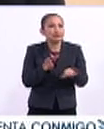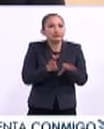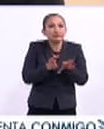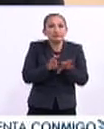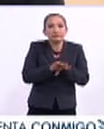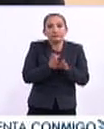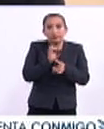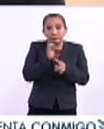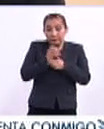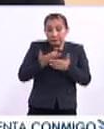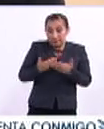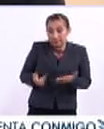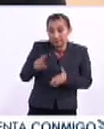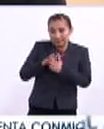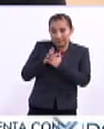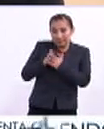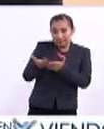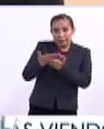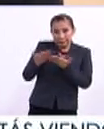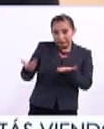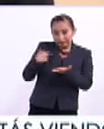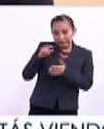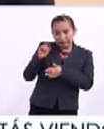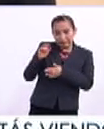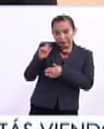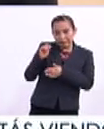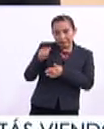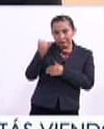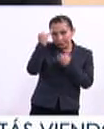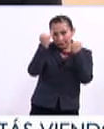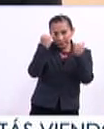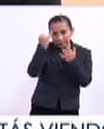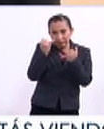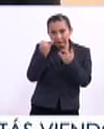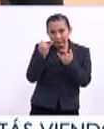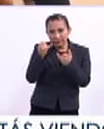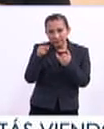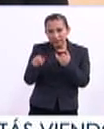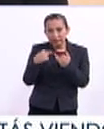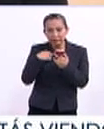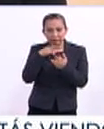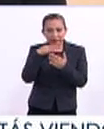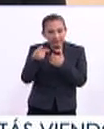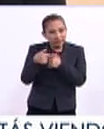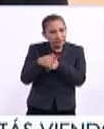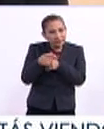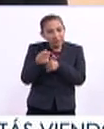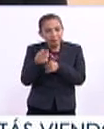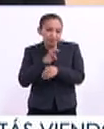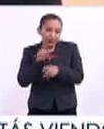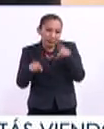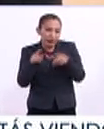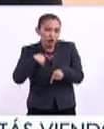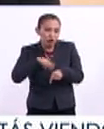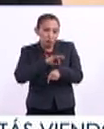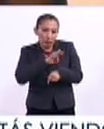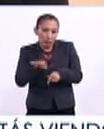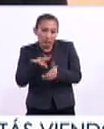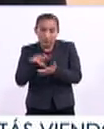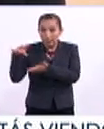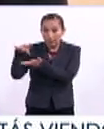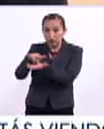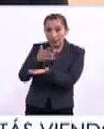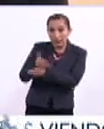Sí. Entonces aquí la idea es, por ahora es autogestivo, y es pues en medida de nuestras posibilidades, y pues sí teniendo un apoyo